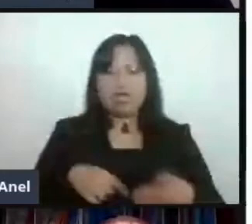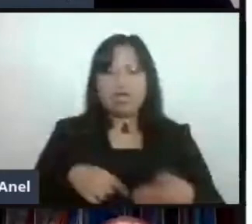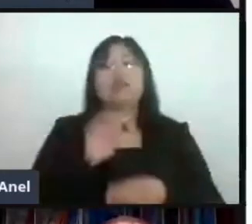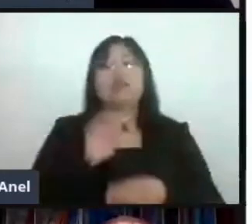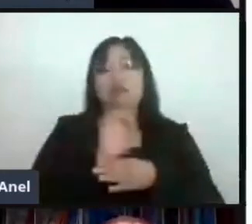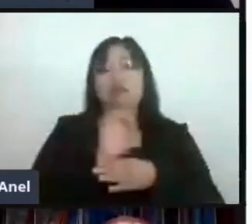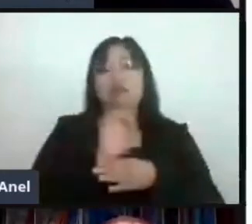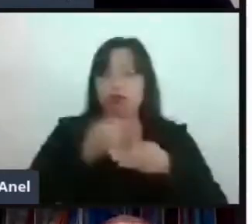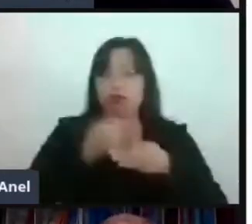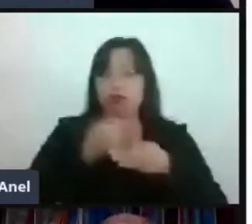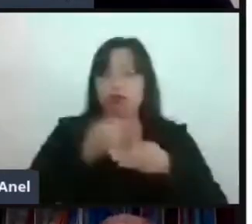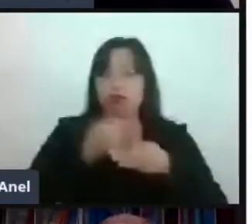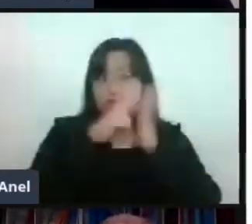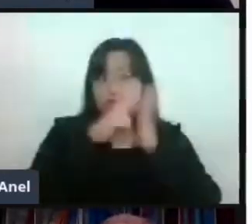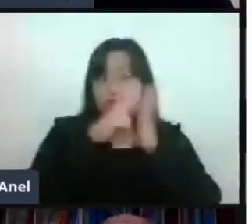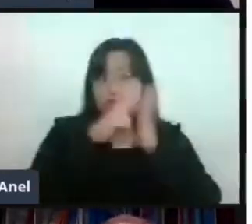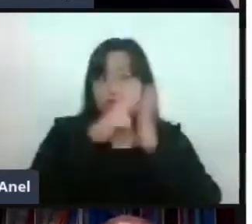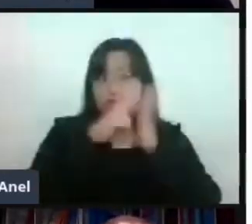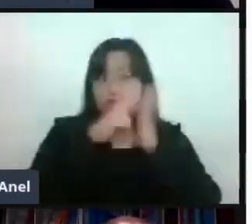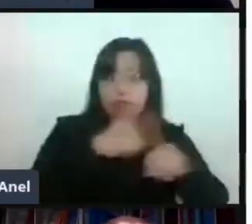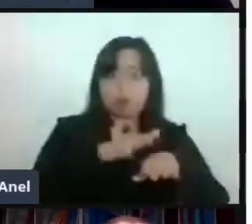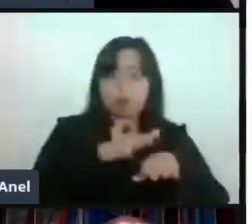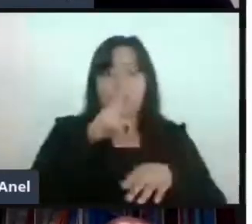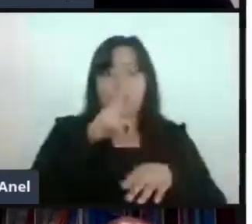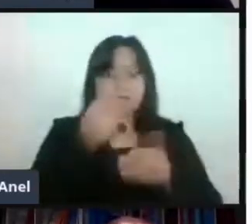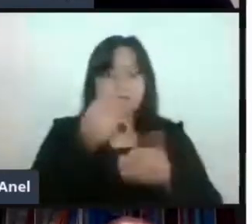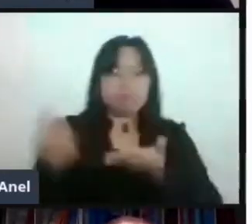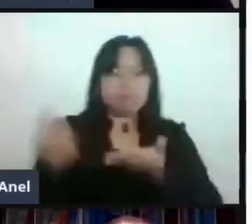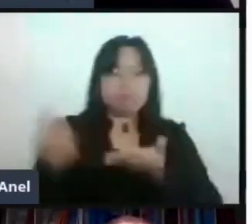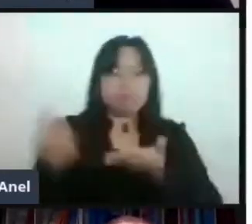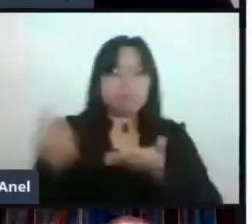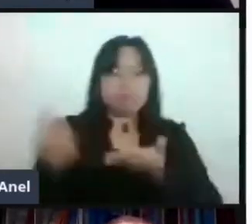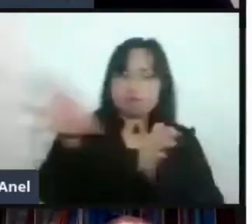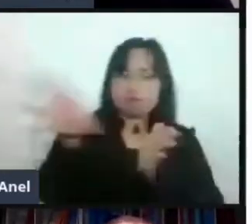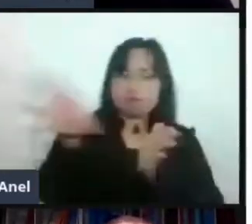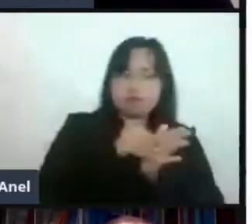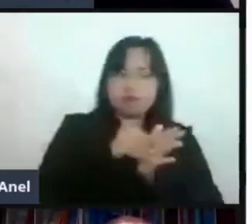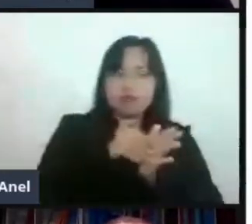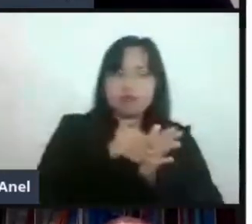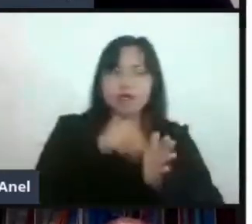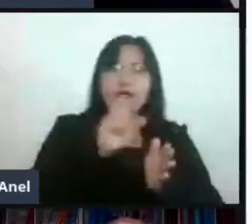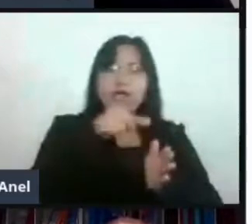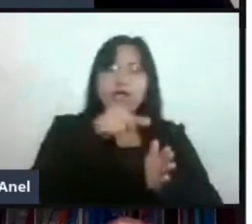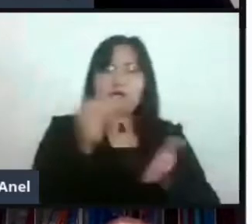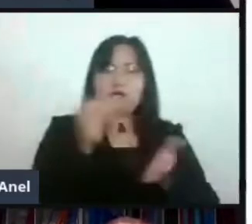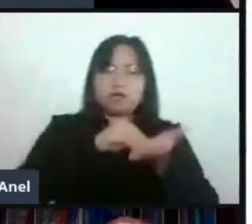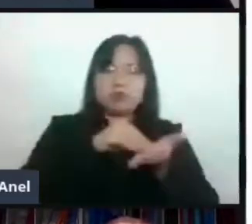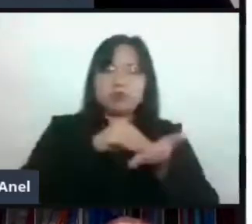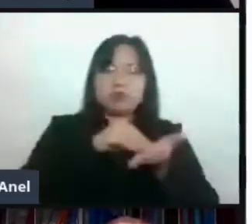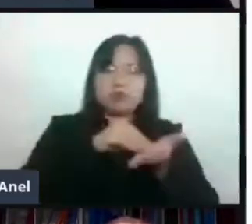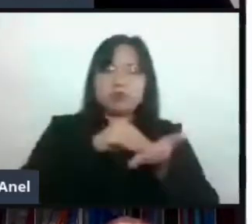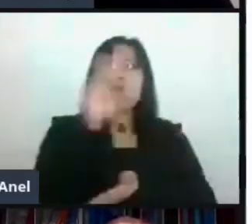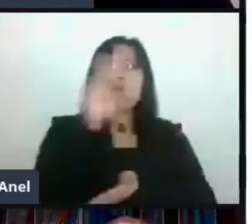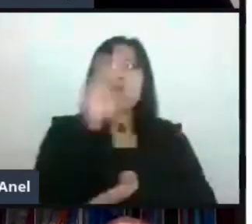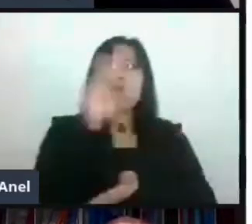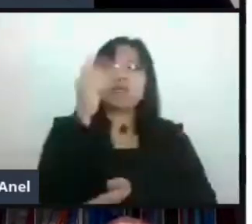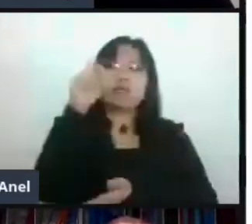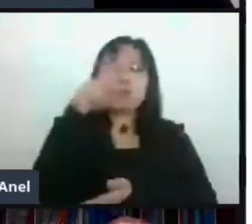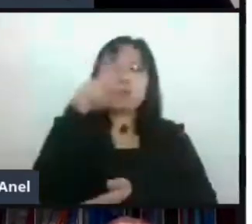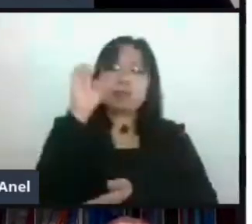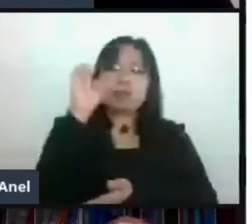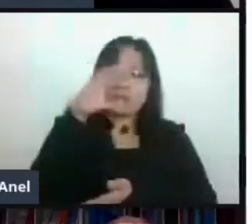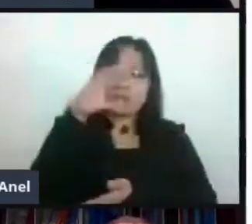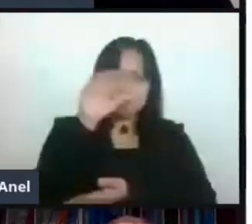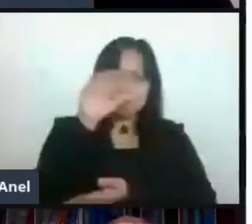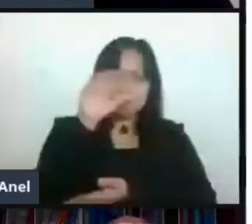ir aquí a este título, le voy a poner correspondencia. Yo voy a empezar, le voy a